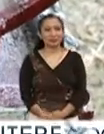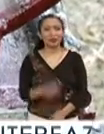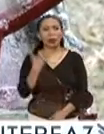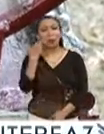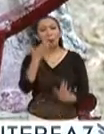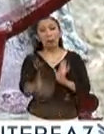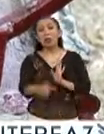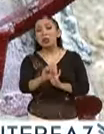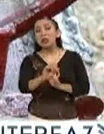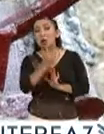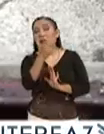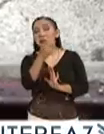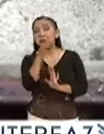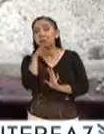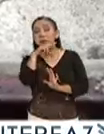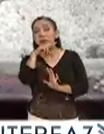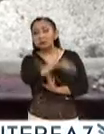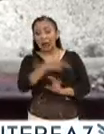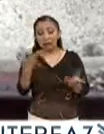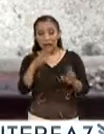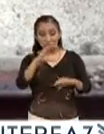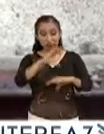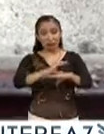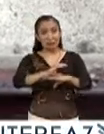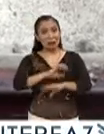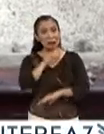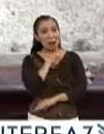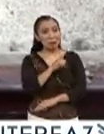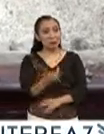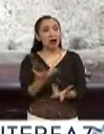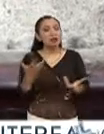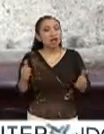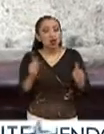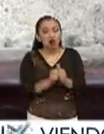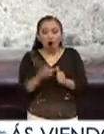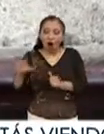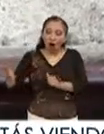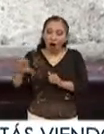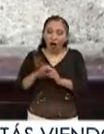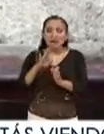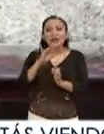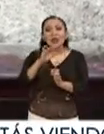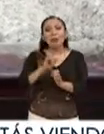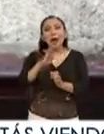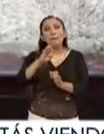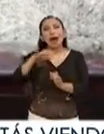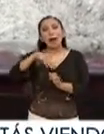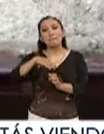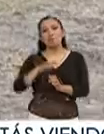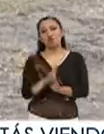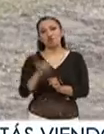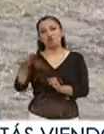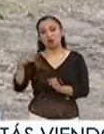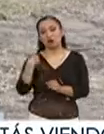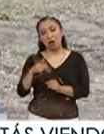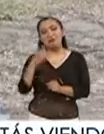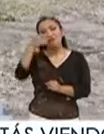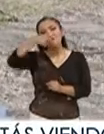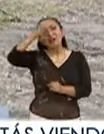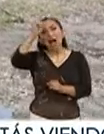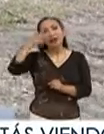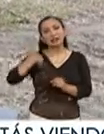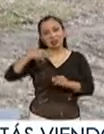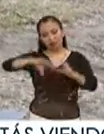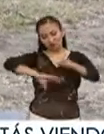Tarda tan solo 38 segundos en fabricar un tabique que está hecho a base de fibra de bambú y cuyas propiedades facilitan